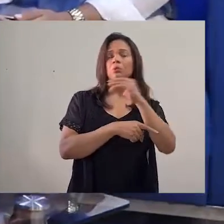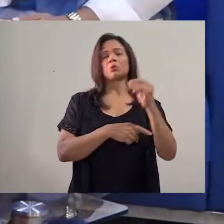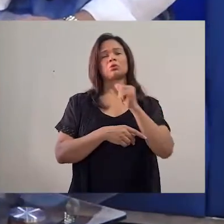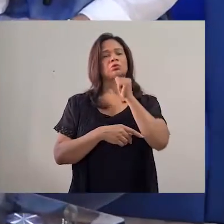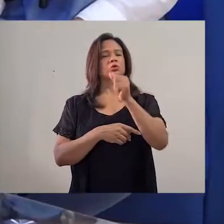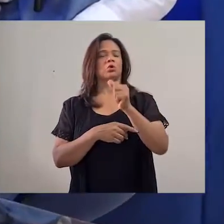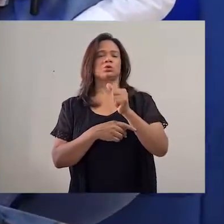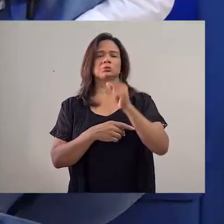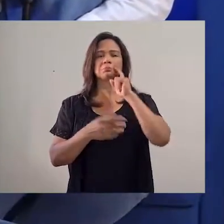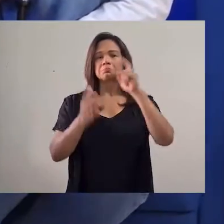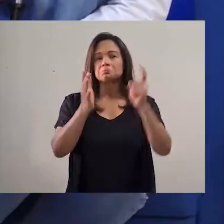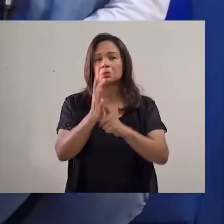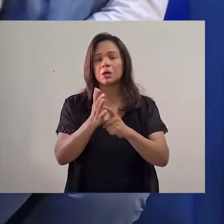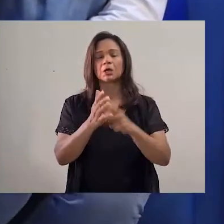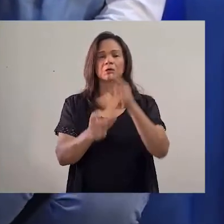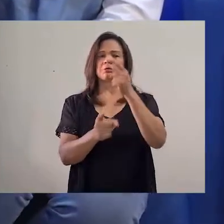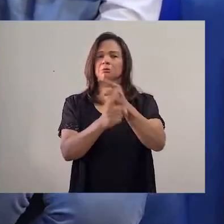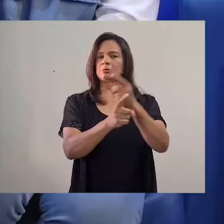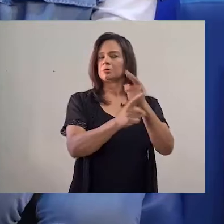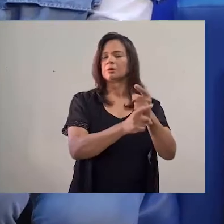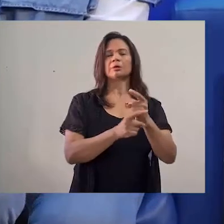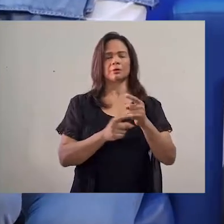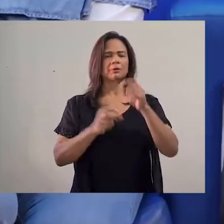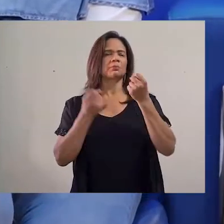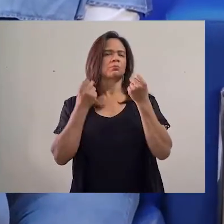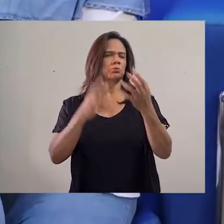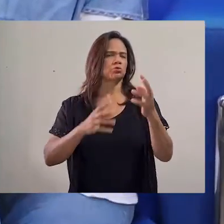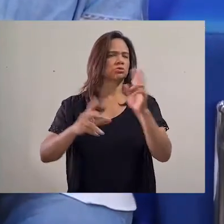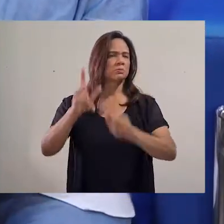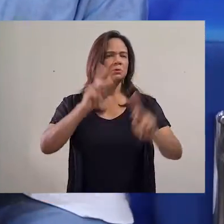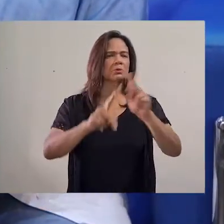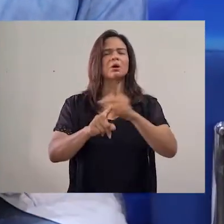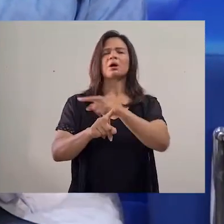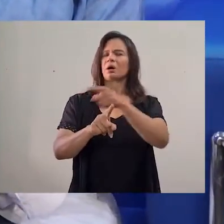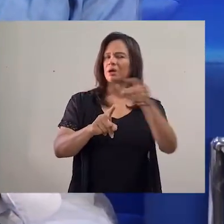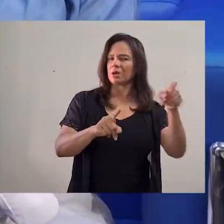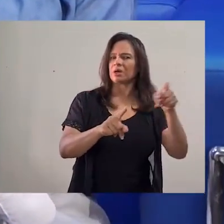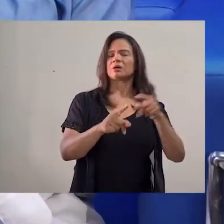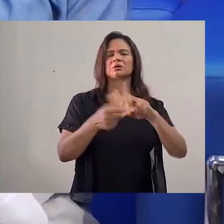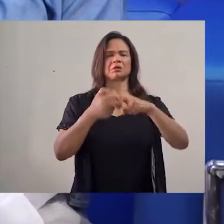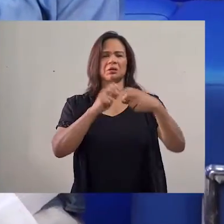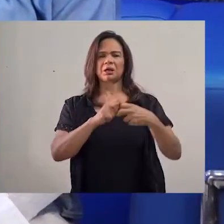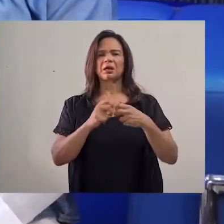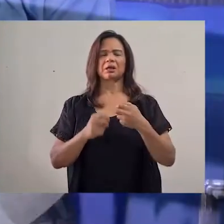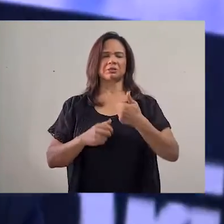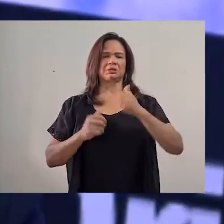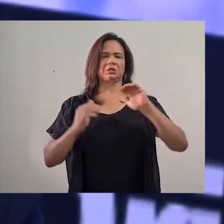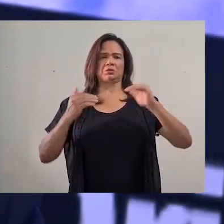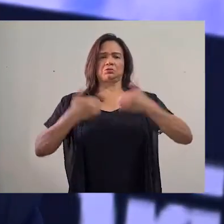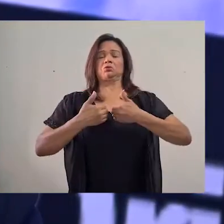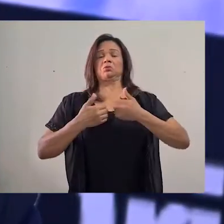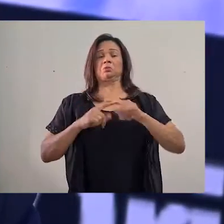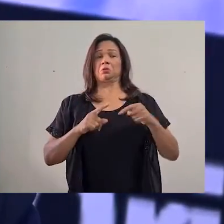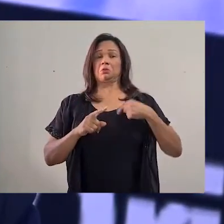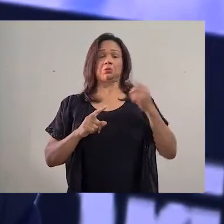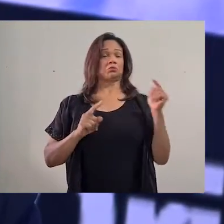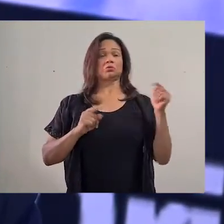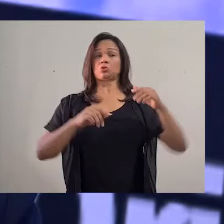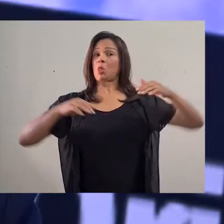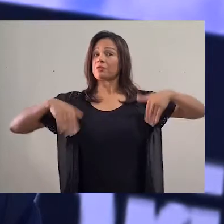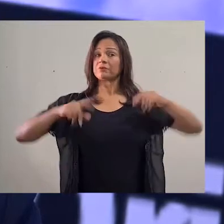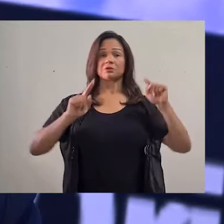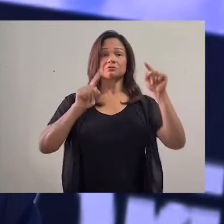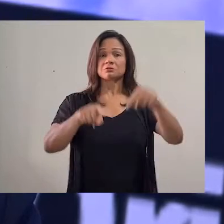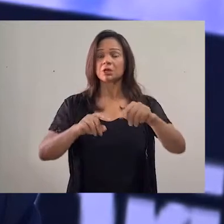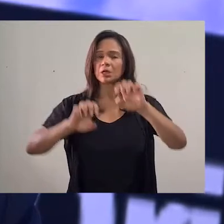problema auditivo y no son diagnosticados correctamente. Muchas personas pueden decir, es que tiene un problema de autismo, pero